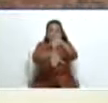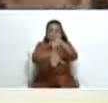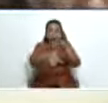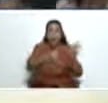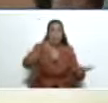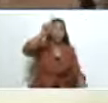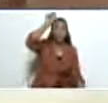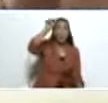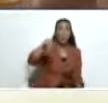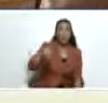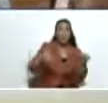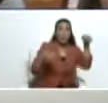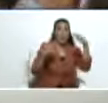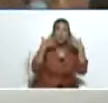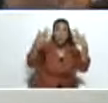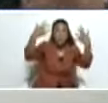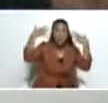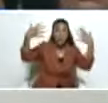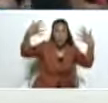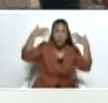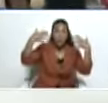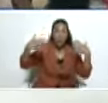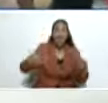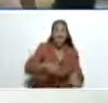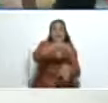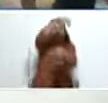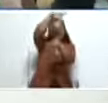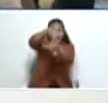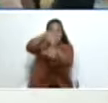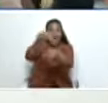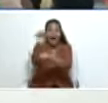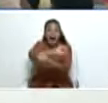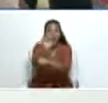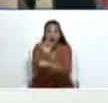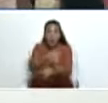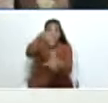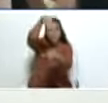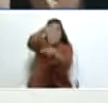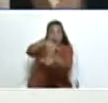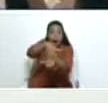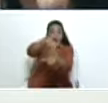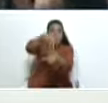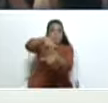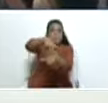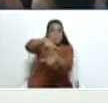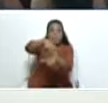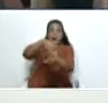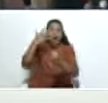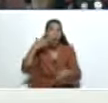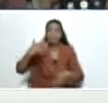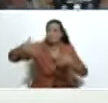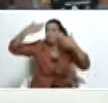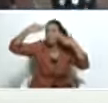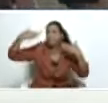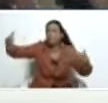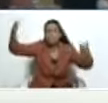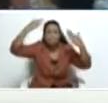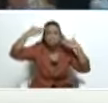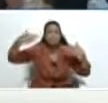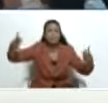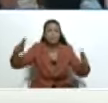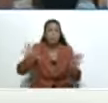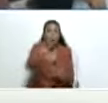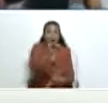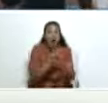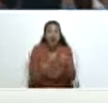escalón y después cuando vi que había tanta gente me monté en el capó. Y lo primero que hice fue recabar todas las